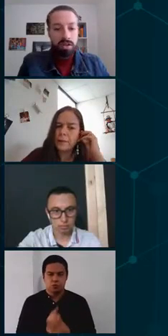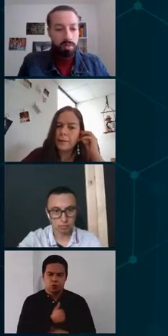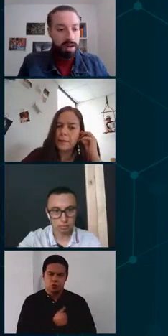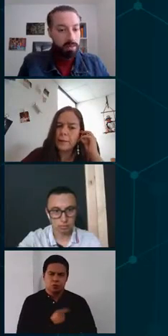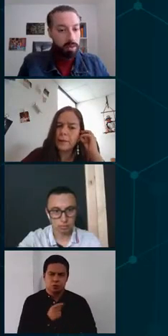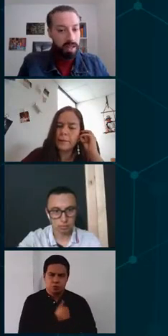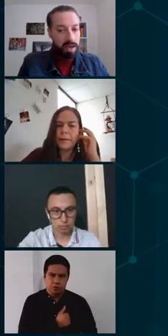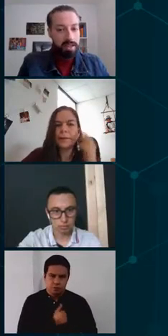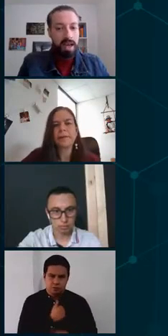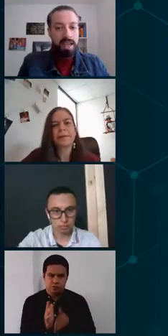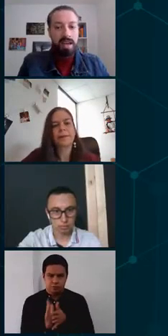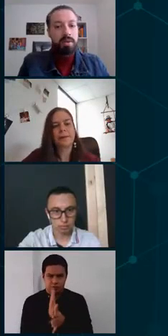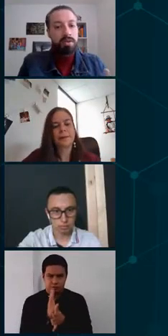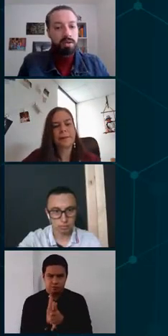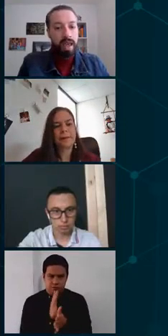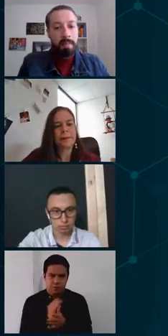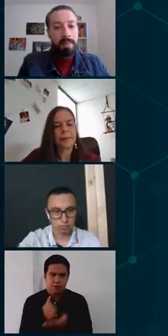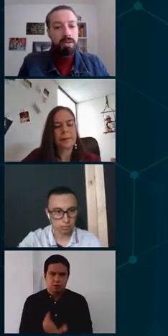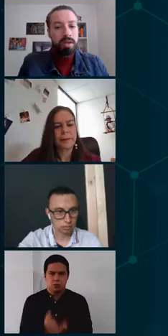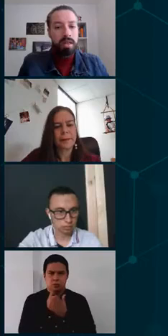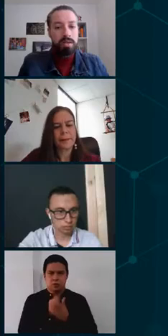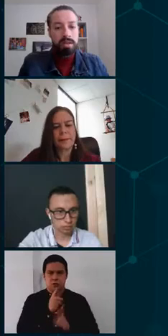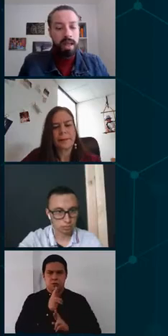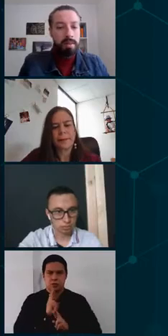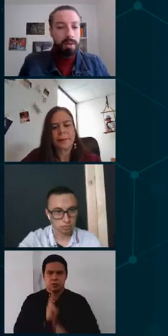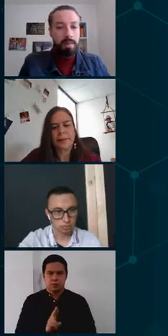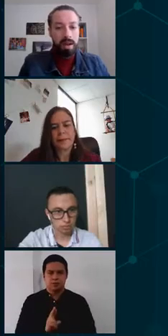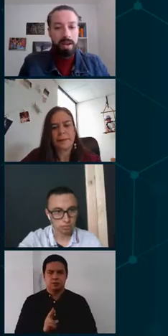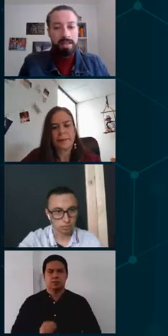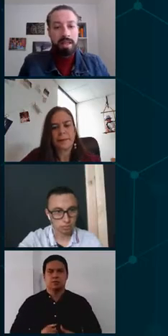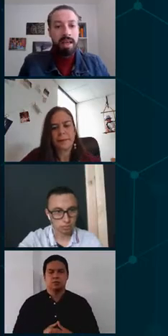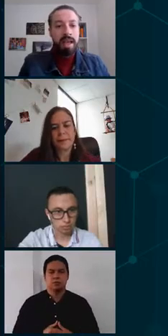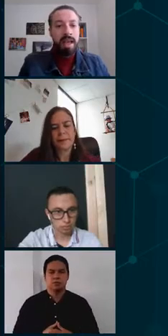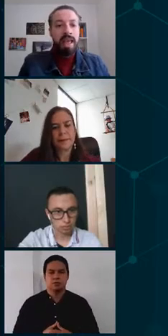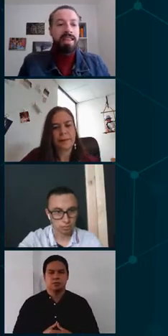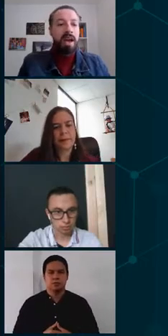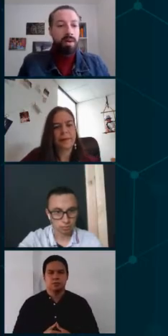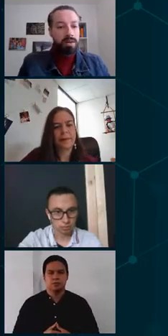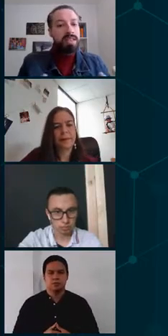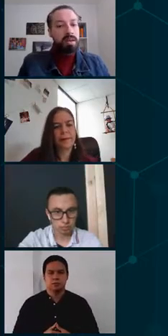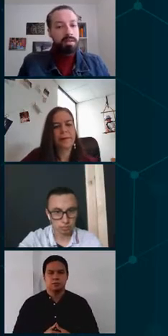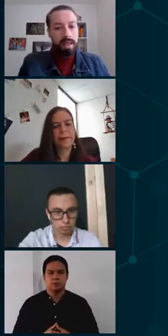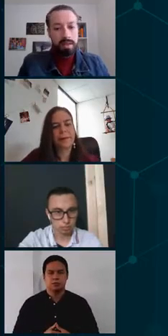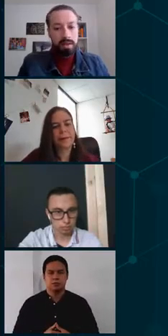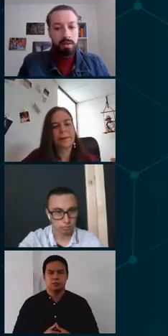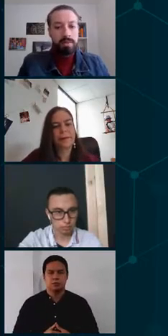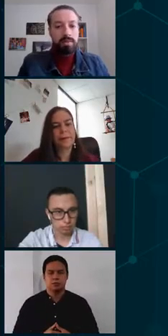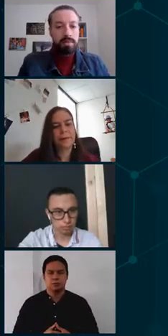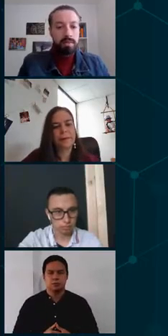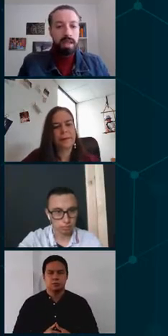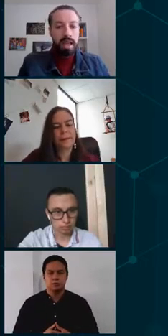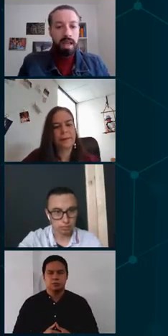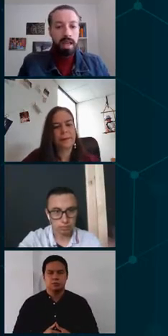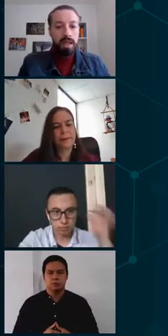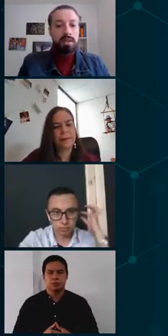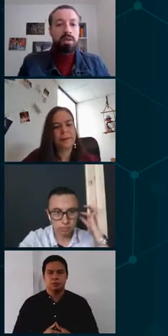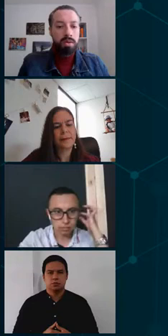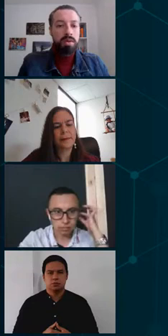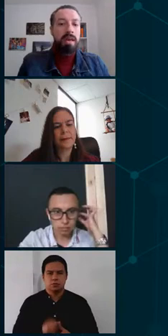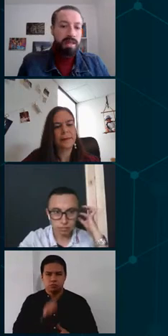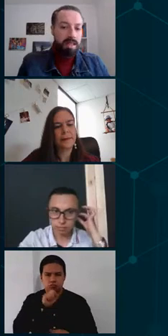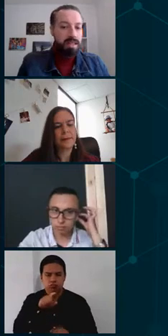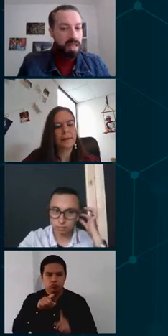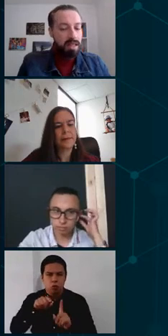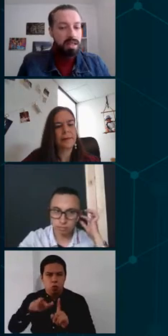y nos ayudes como a responderlas. Aquí tenemos unos ejemplos. Entonces, el primero es, de acuerdo a ese contexto,